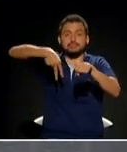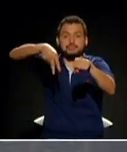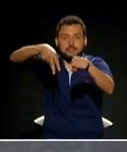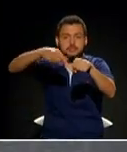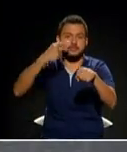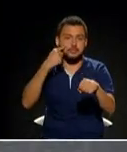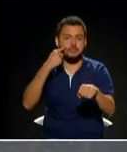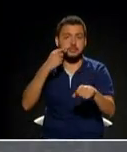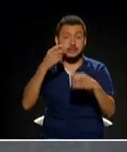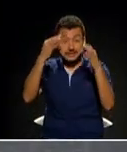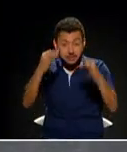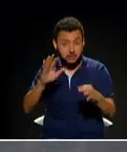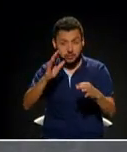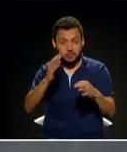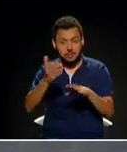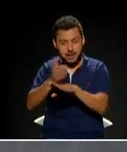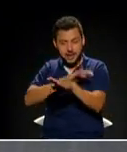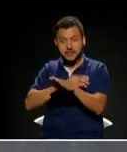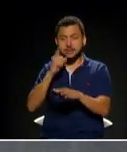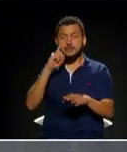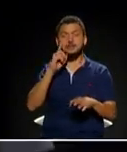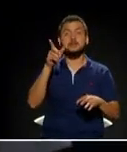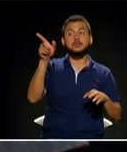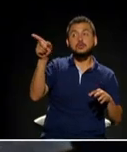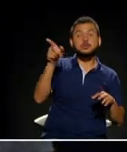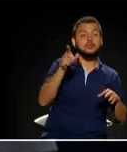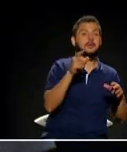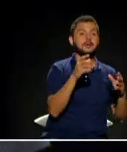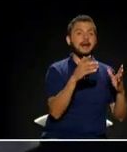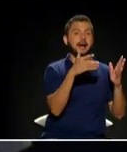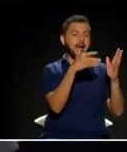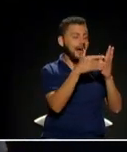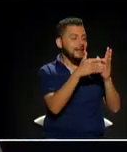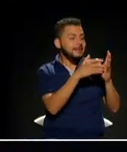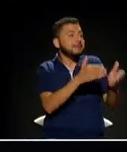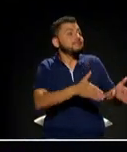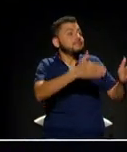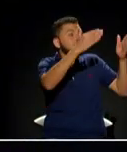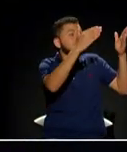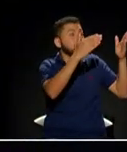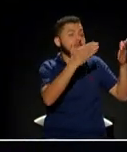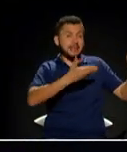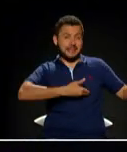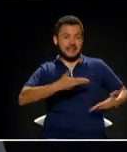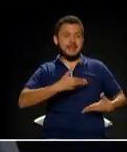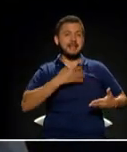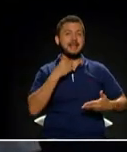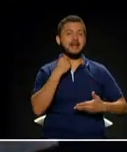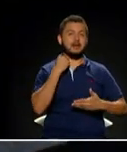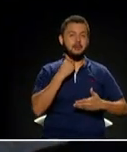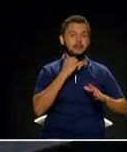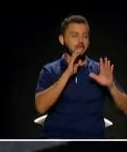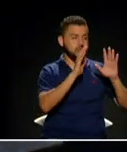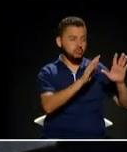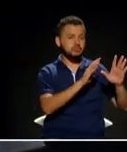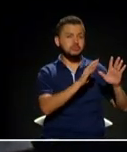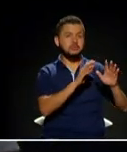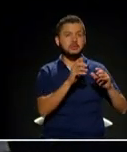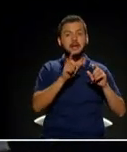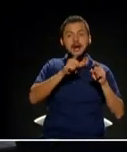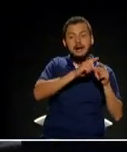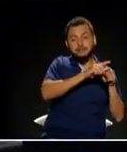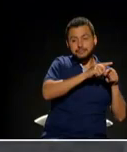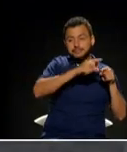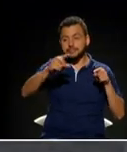prueba piloto donde arrancan desde santa fe hasta la 30 industrial en las vegas y toda la parte de oviedo la parte de san fernando